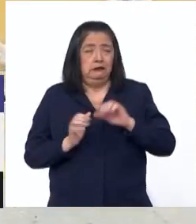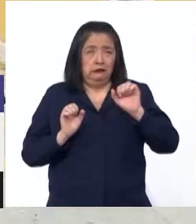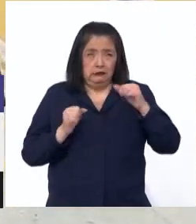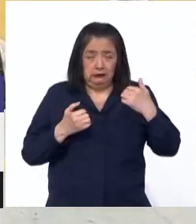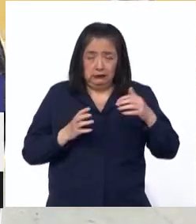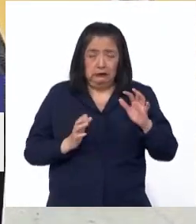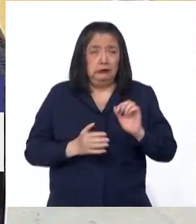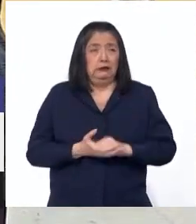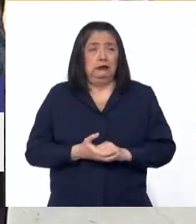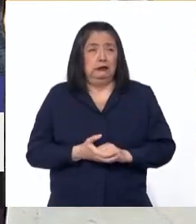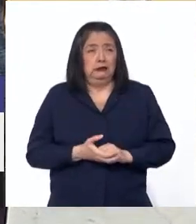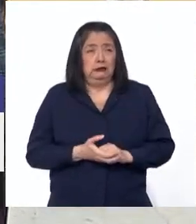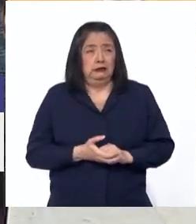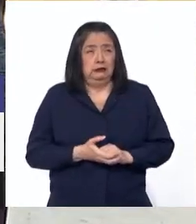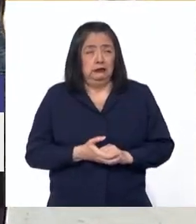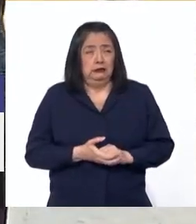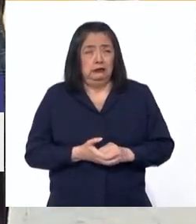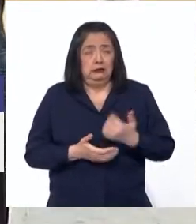haber